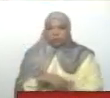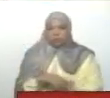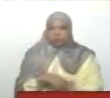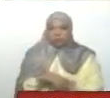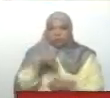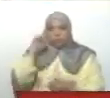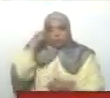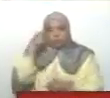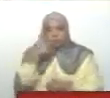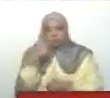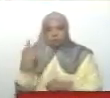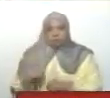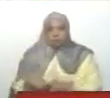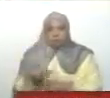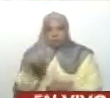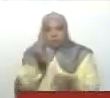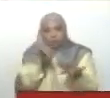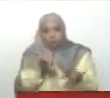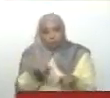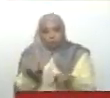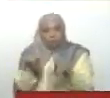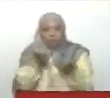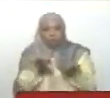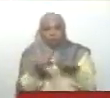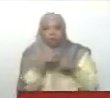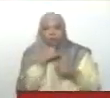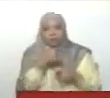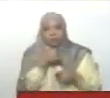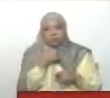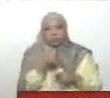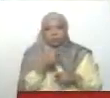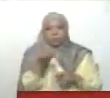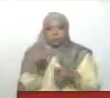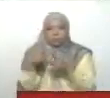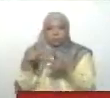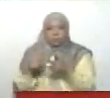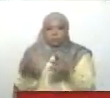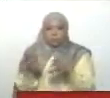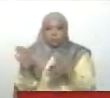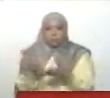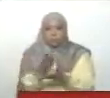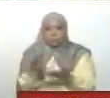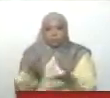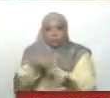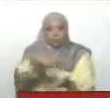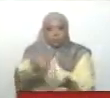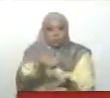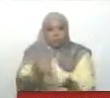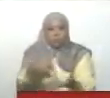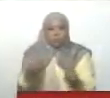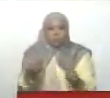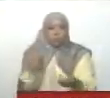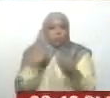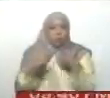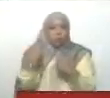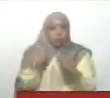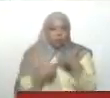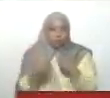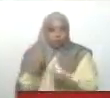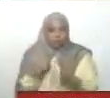Recuerdo que los chinos hipnotizados, porque es tanta la variedad, nosotros llevamos danza, muchos